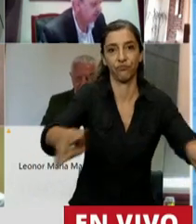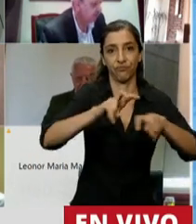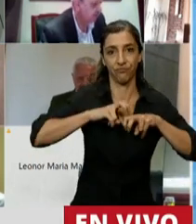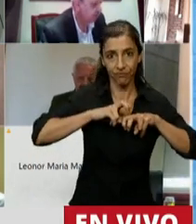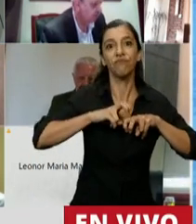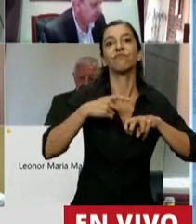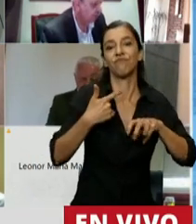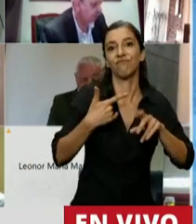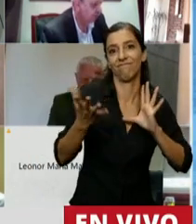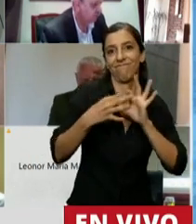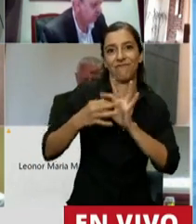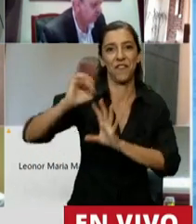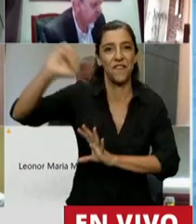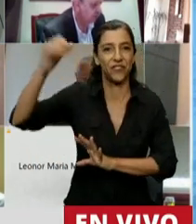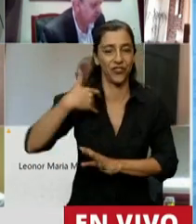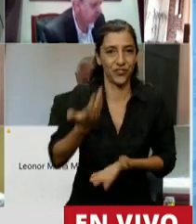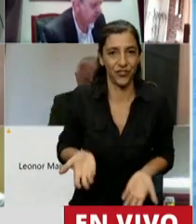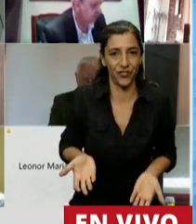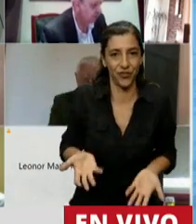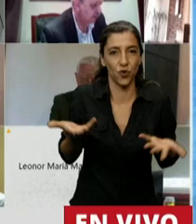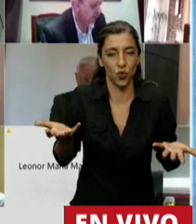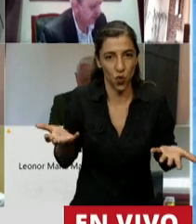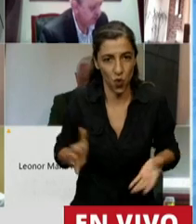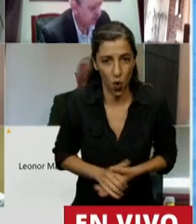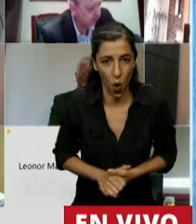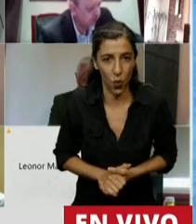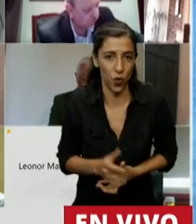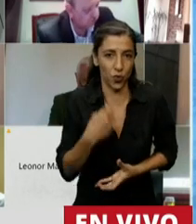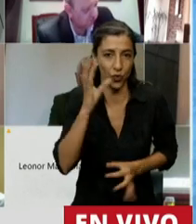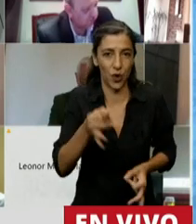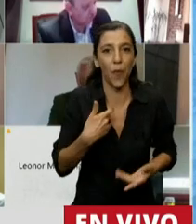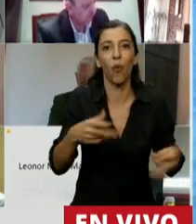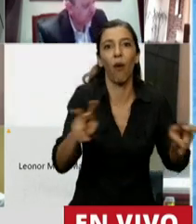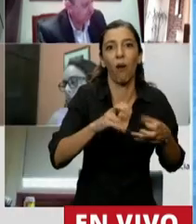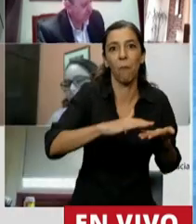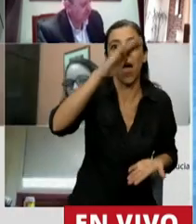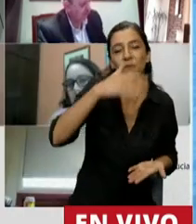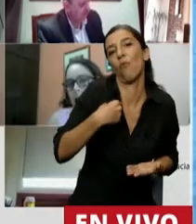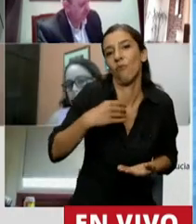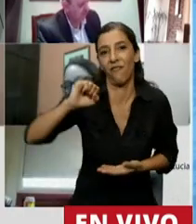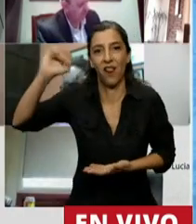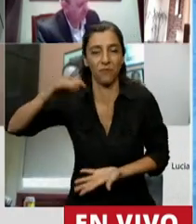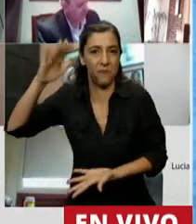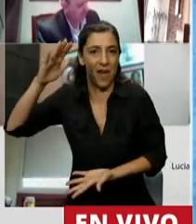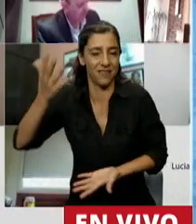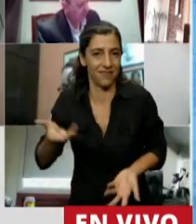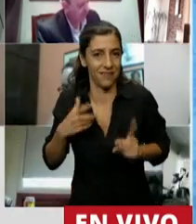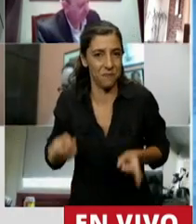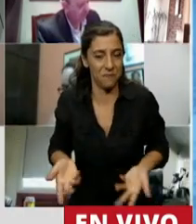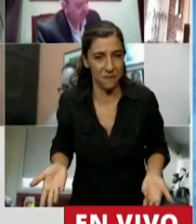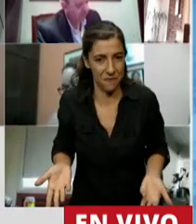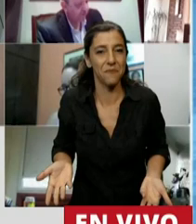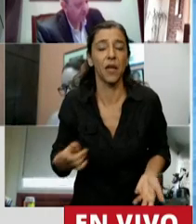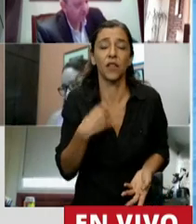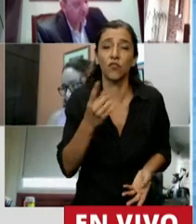inflacionario, crece en gran parte por ese justamente contexto inflacionario. Y los salarios, en un país como la Argentina, donde en este